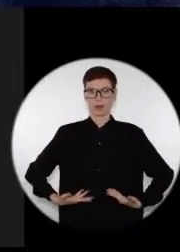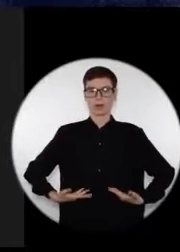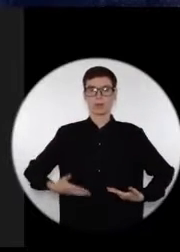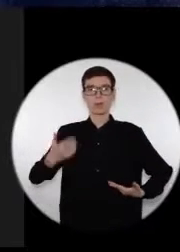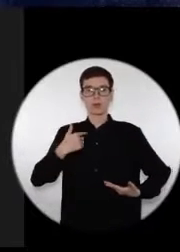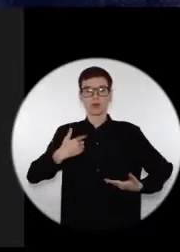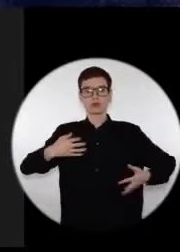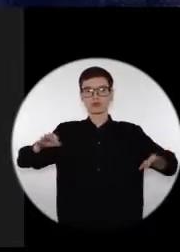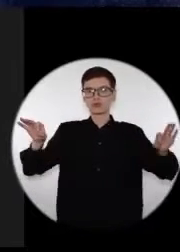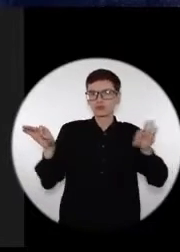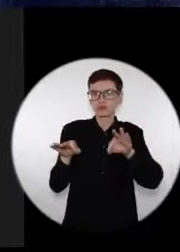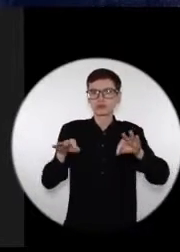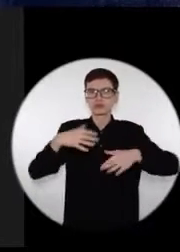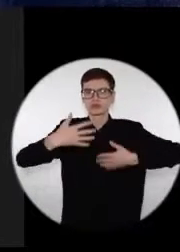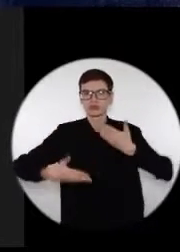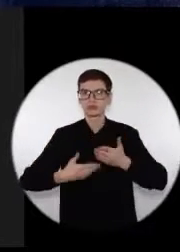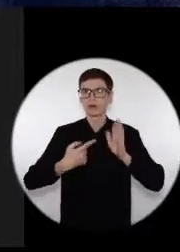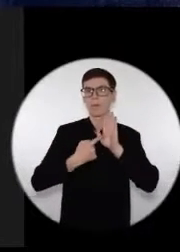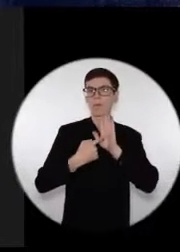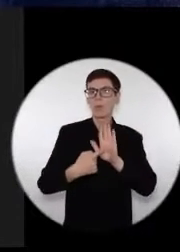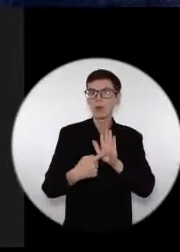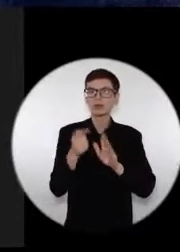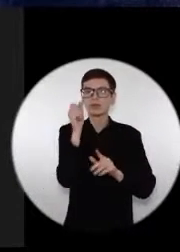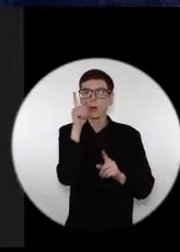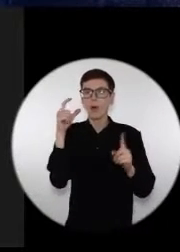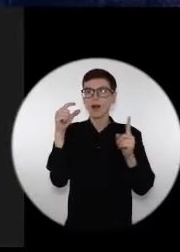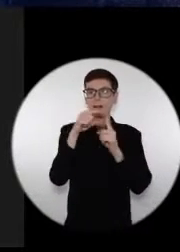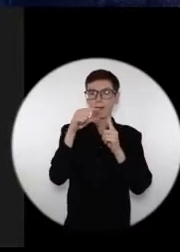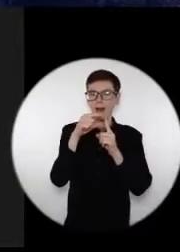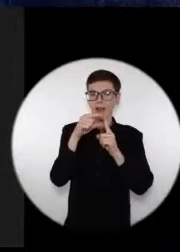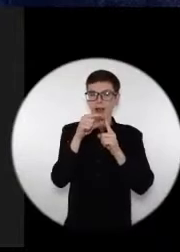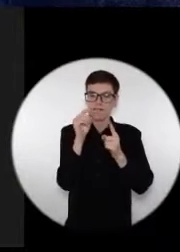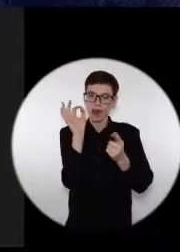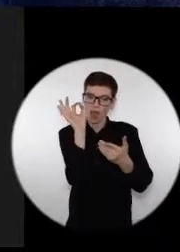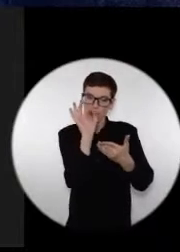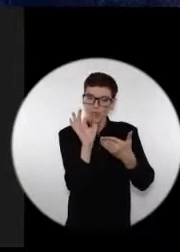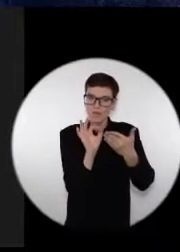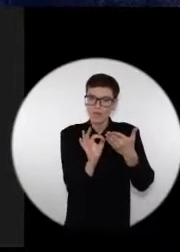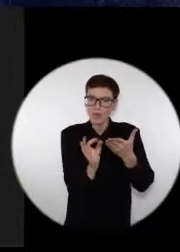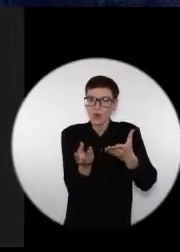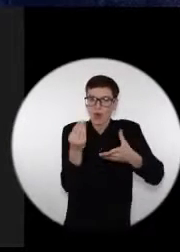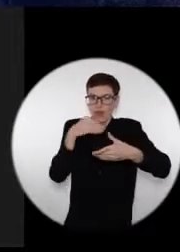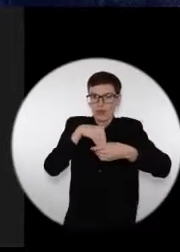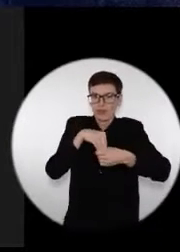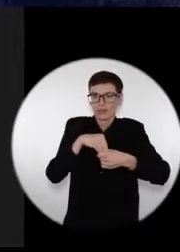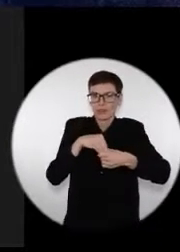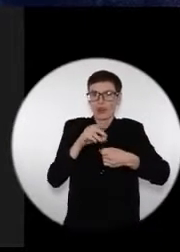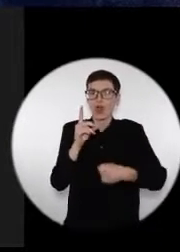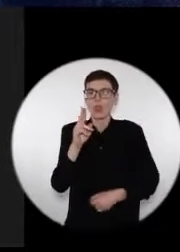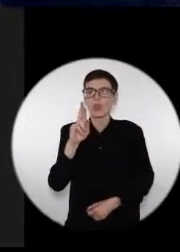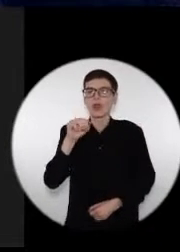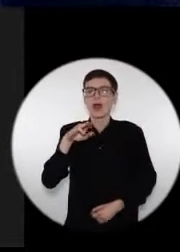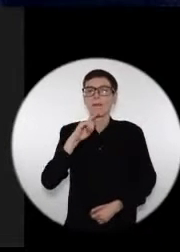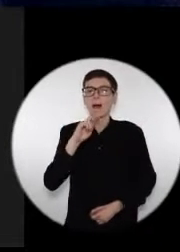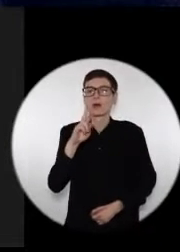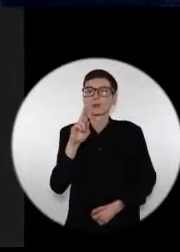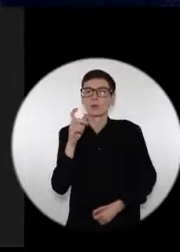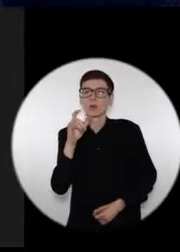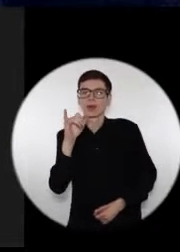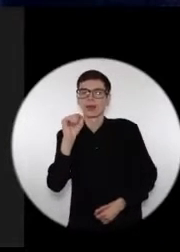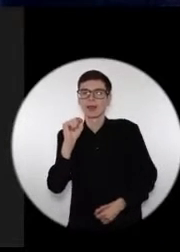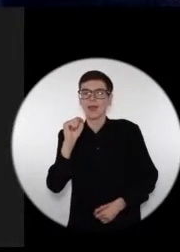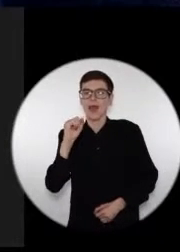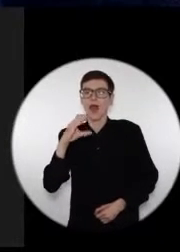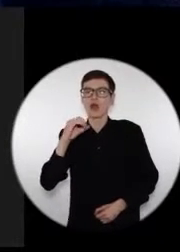la orientación espacial y como mi cuerpo está indicando y mostrando estas palabras que se van dibujando